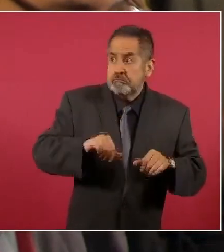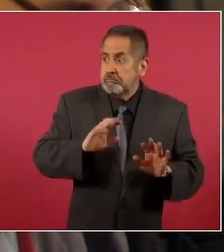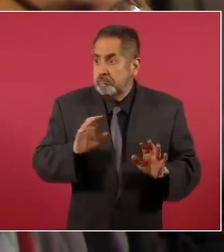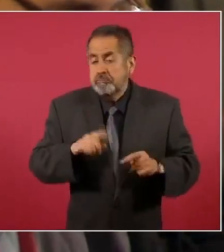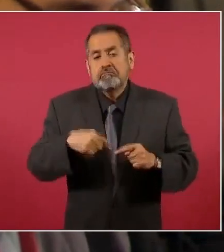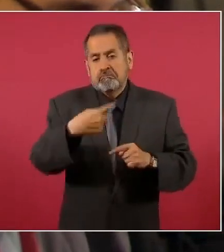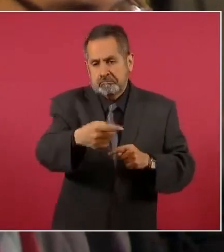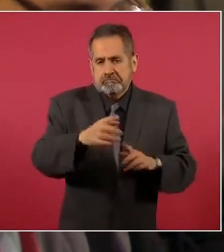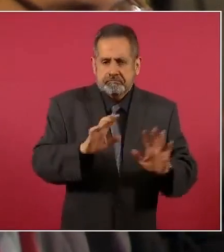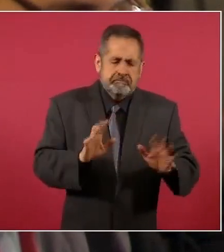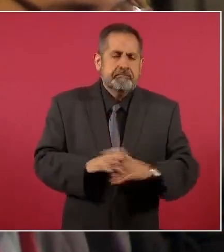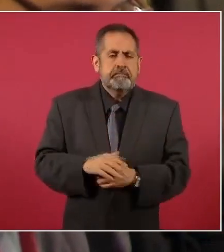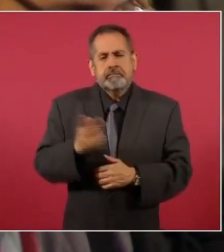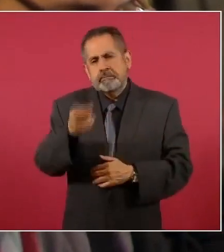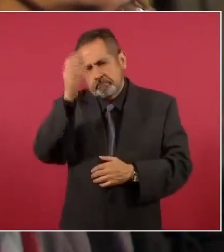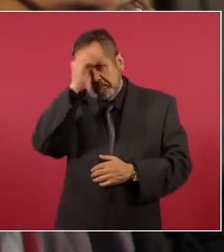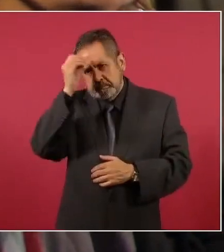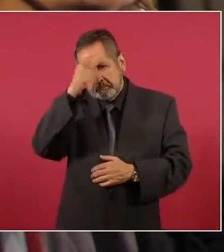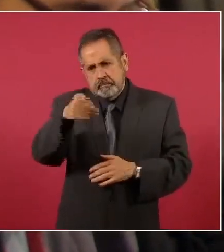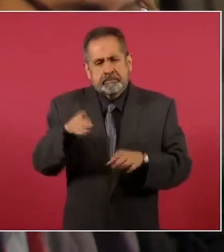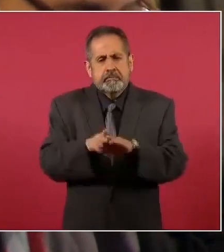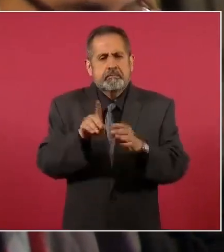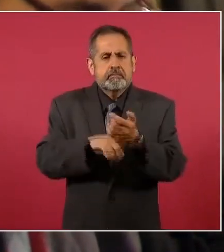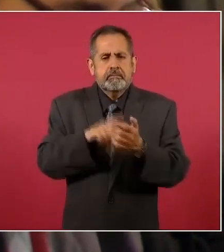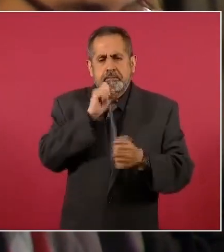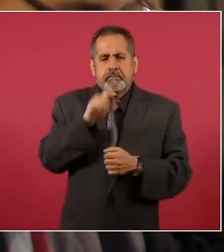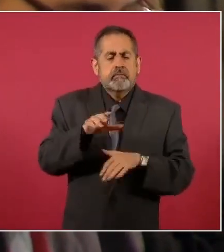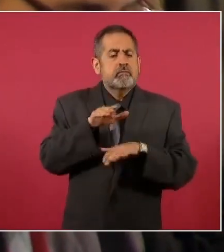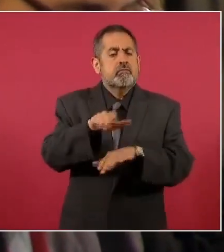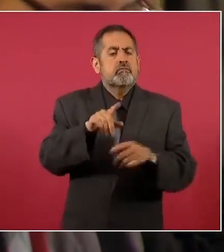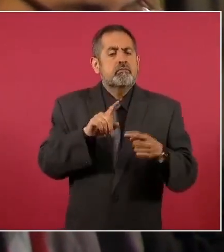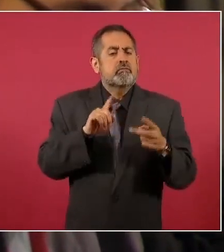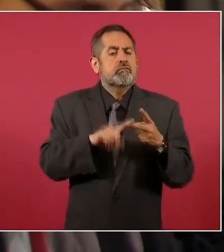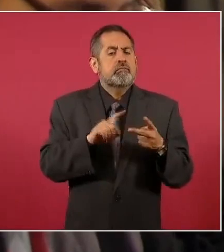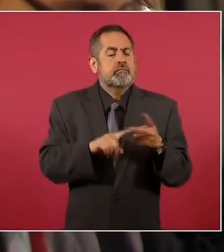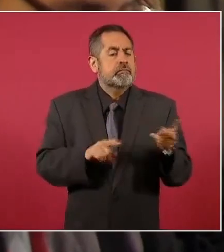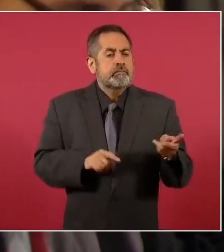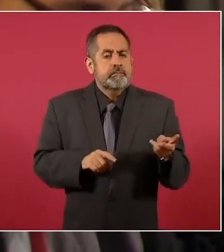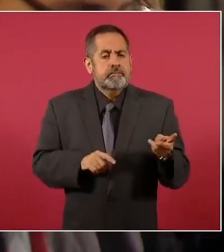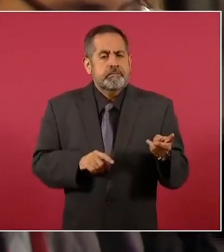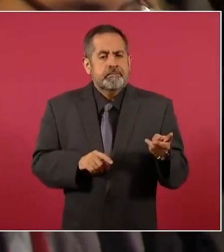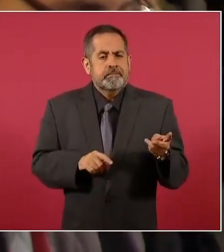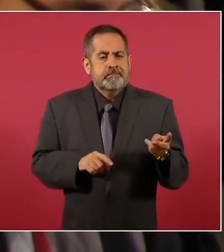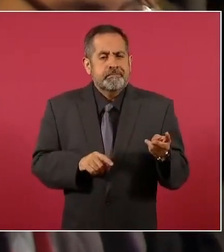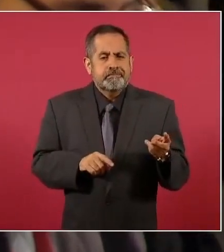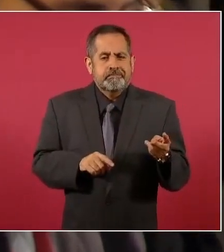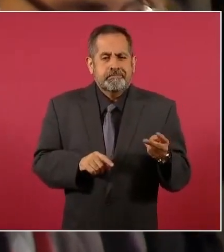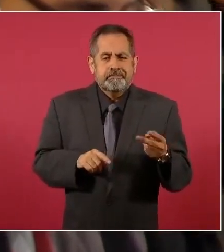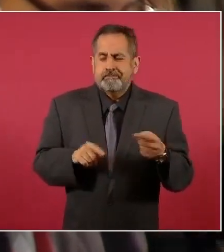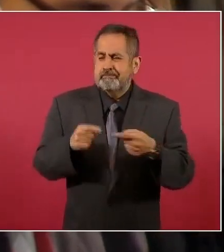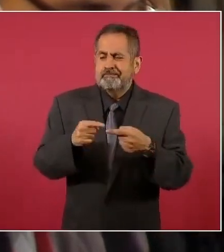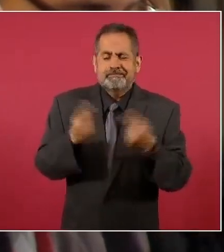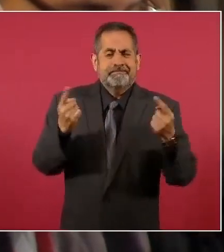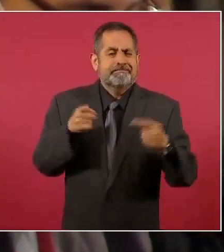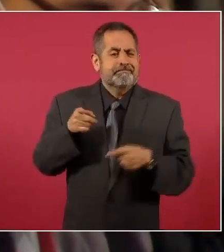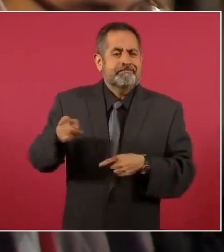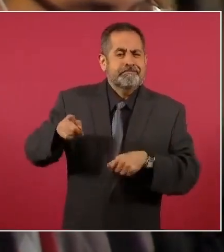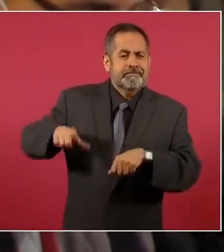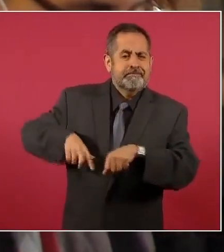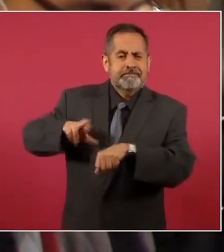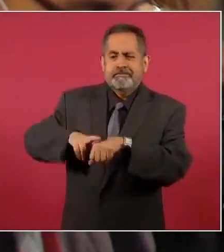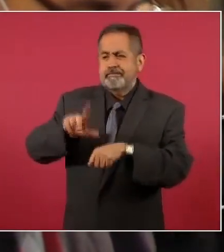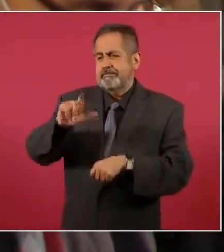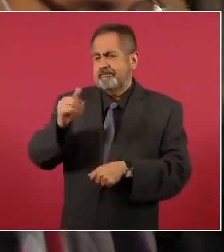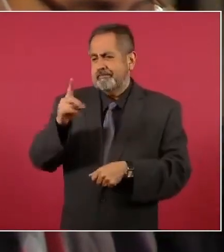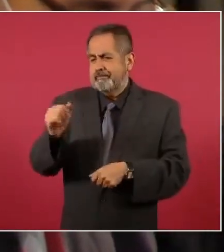Es preguntarle su opinión al respecto y también con respecto al tema, pues, de este diferendo que hay entre la gobernadora